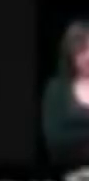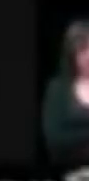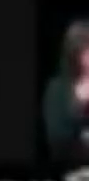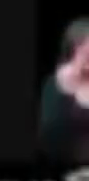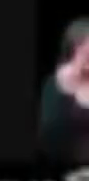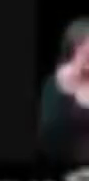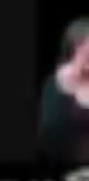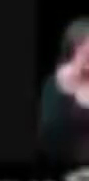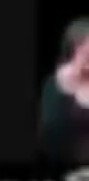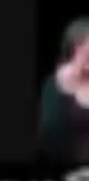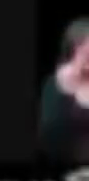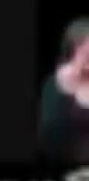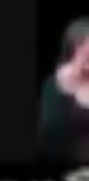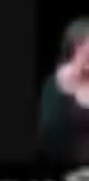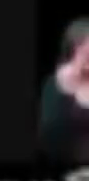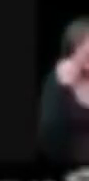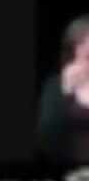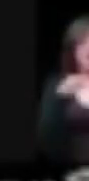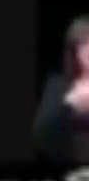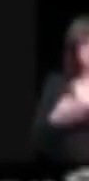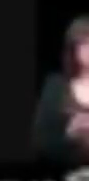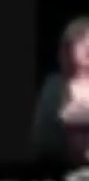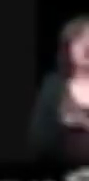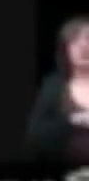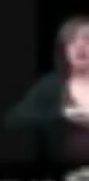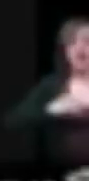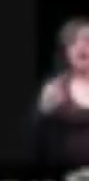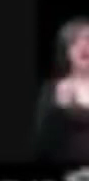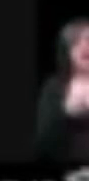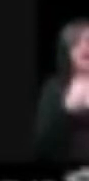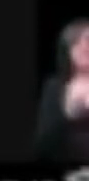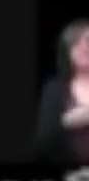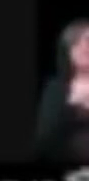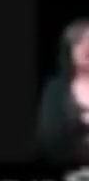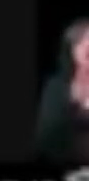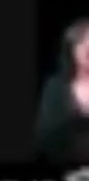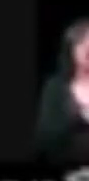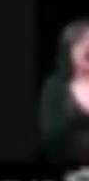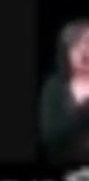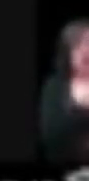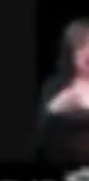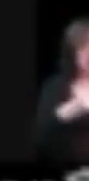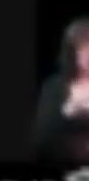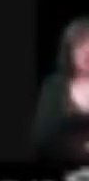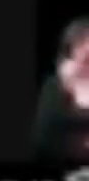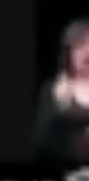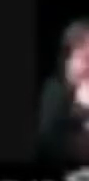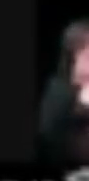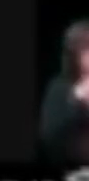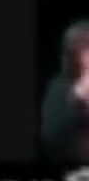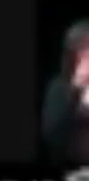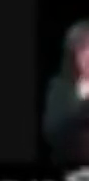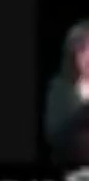para formalizar ante el Estado una relación que a su vez implica obligaciones y otros derechos. Entre